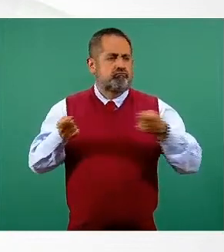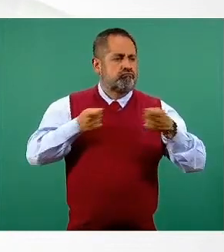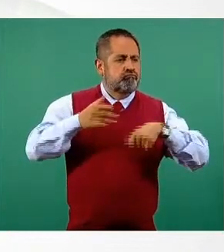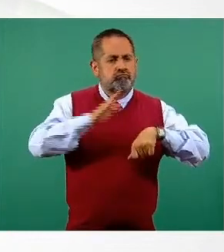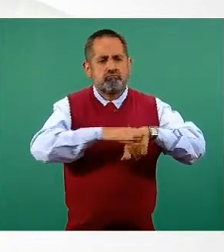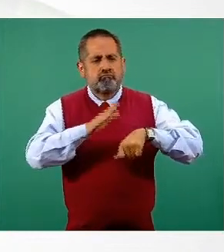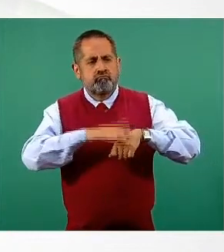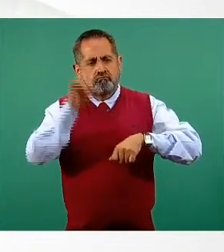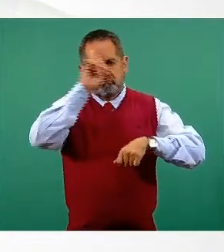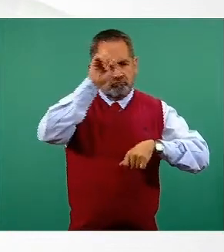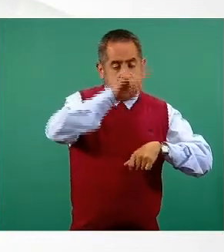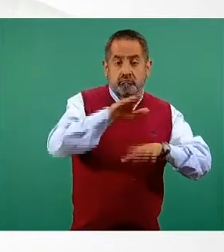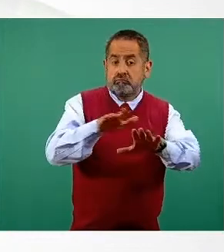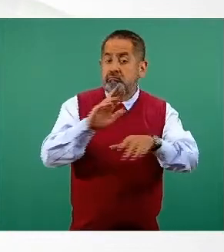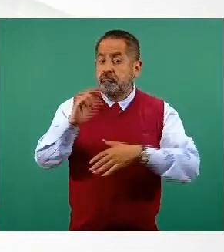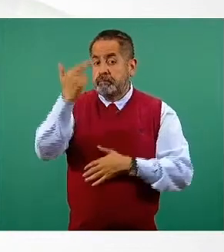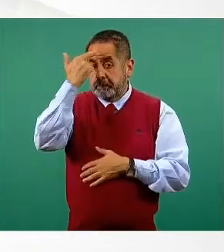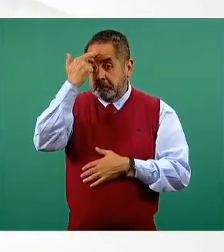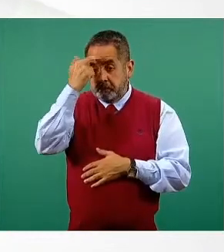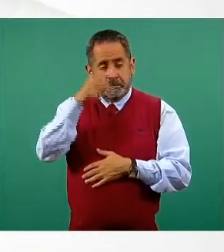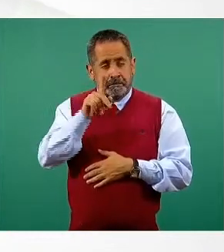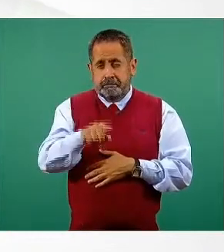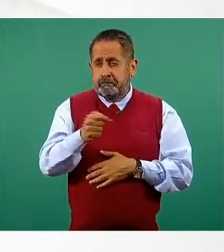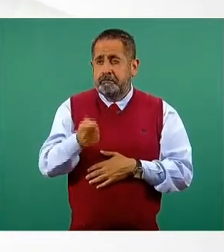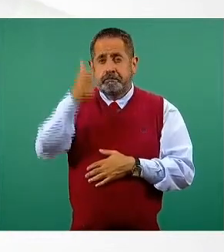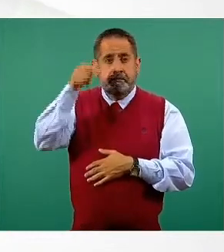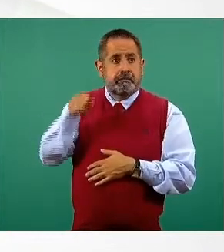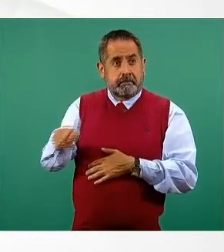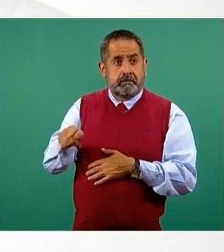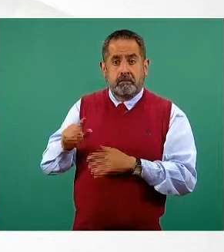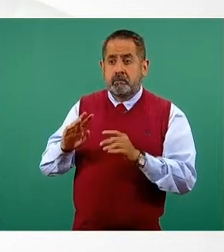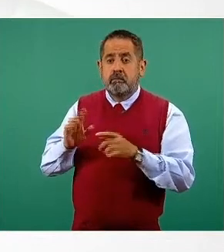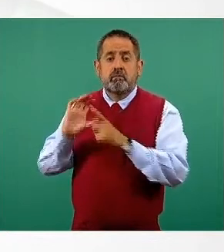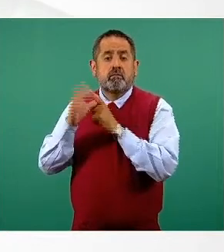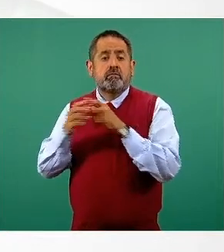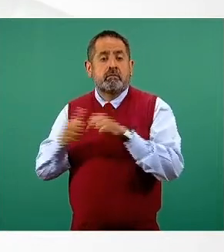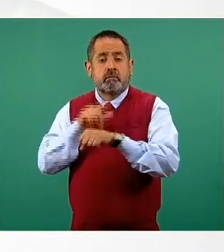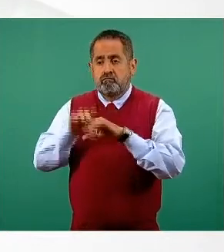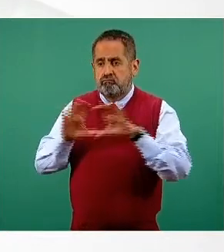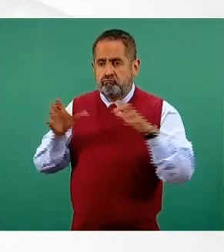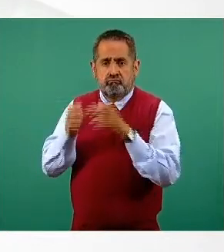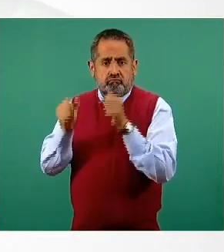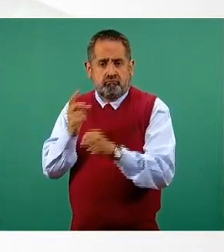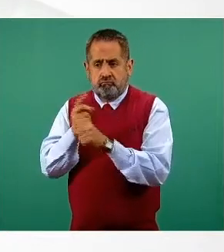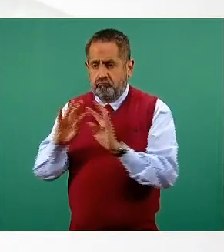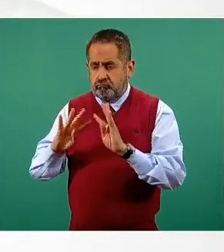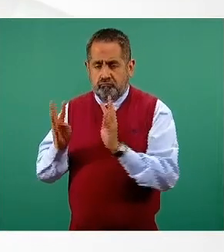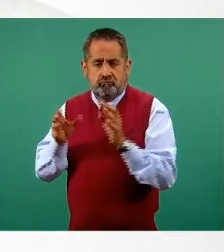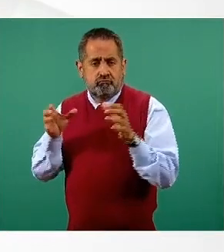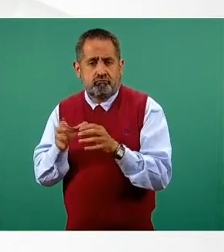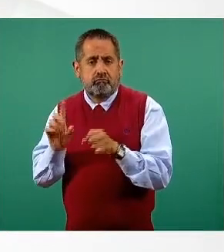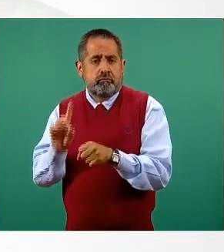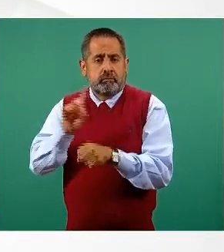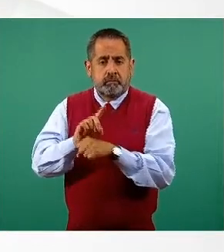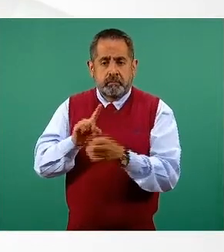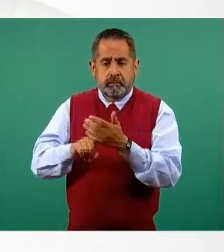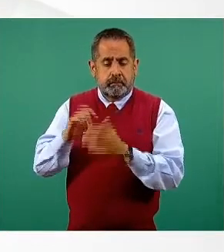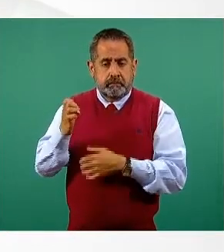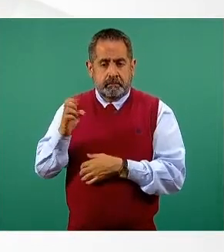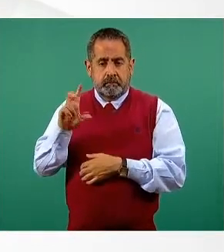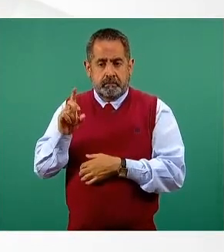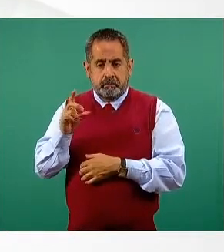bien, subsecretario, ustedes sesionaron el Comité Nacional para la Seguridad de Salud el 30 de enero